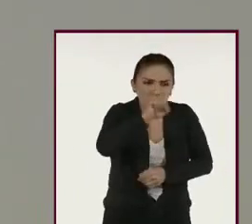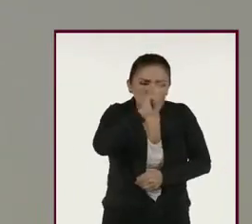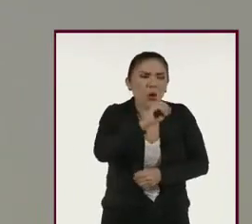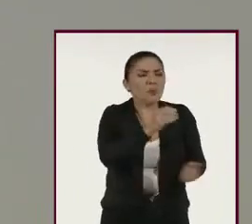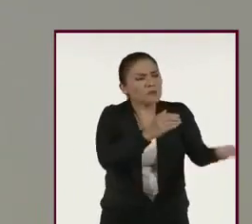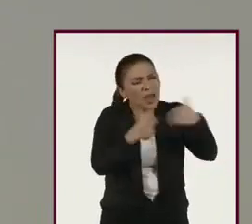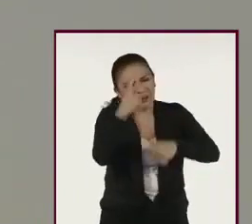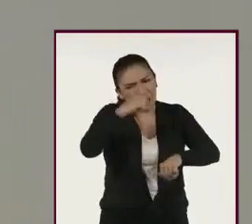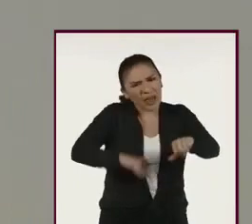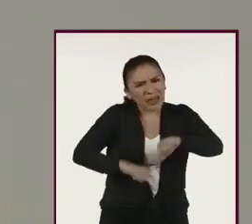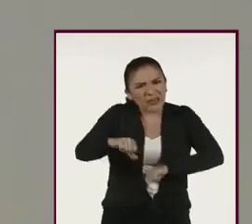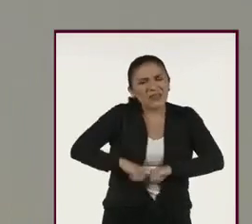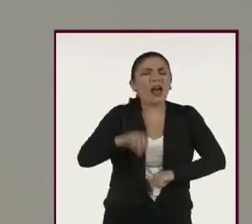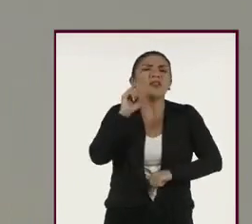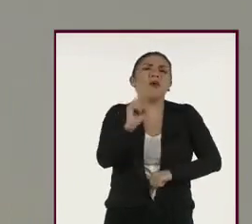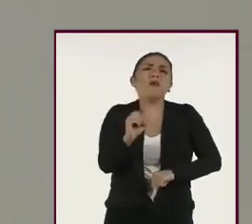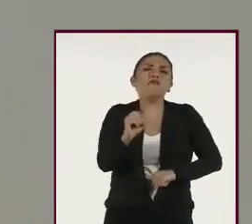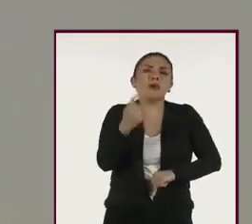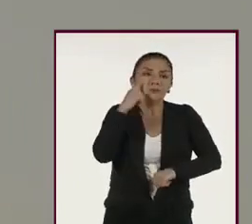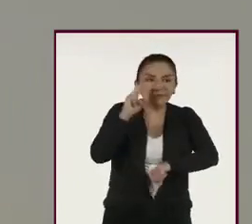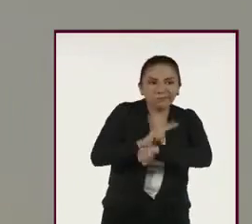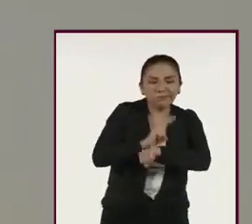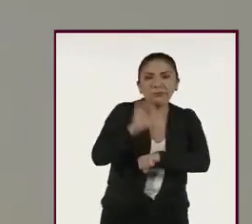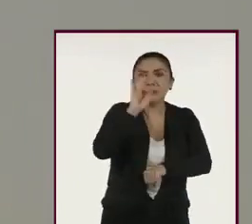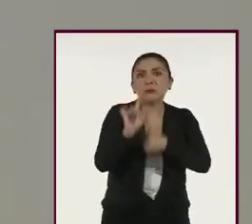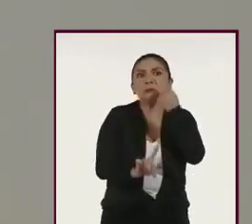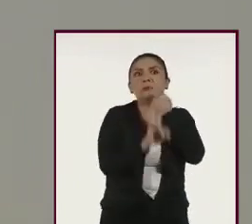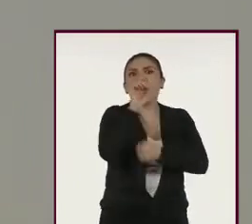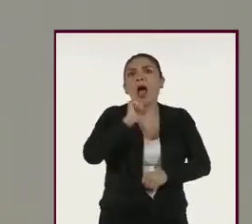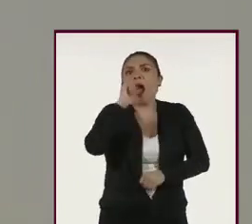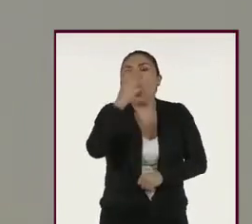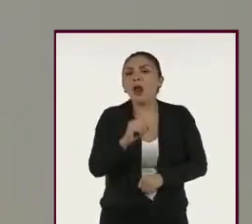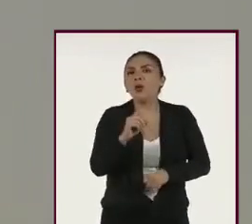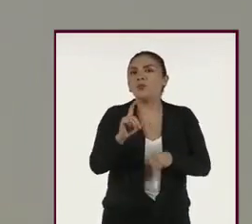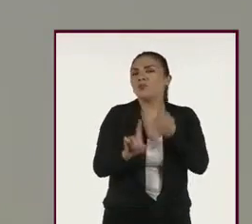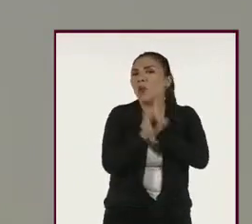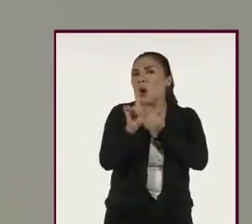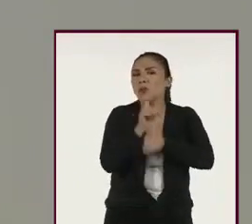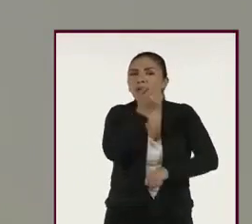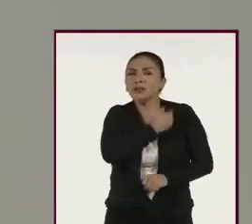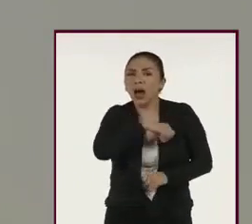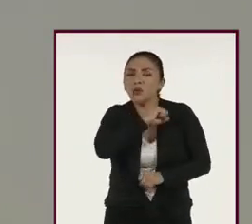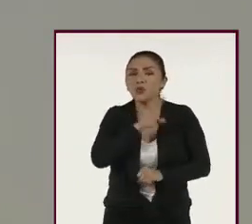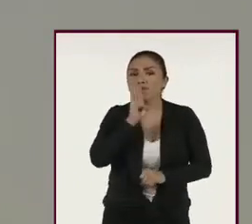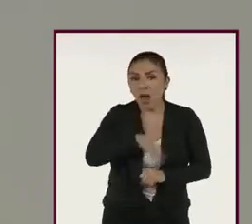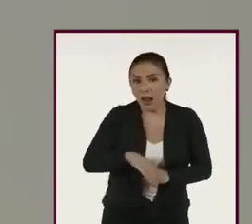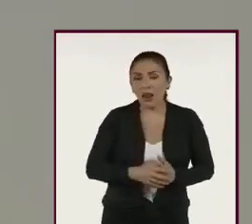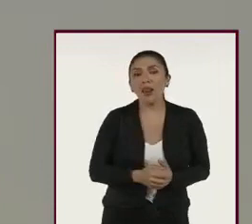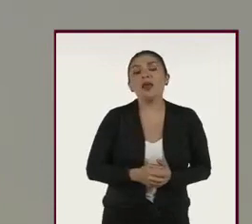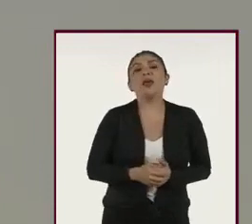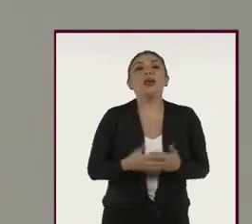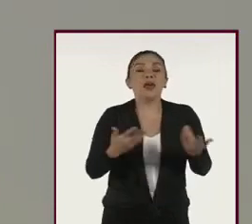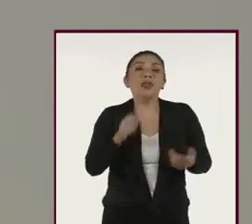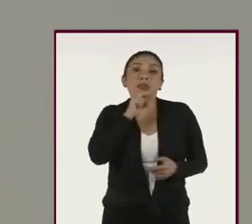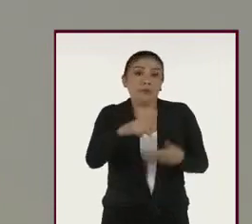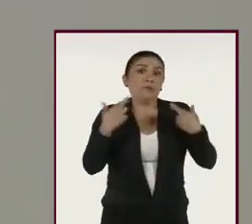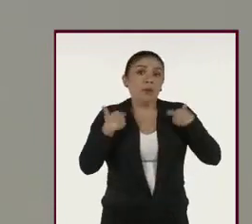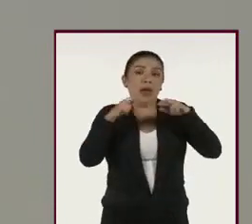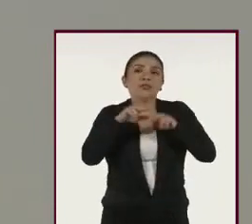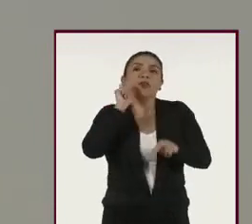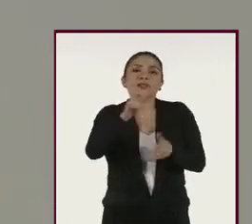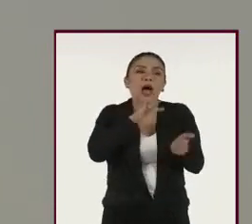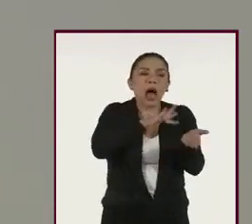sociales, para que también se esté al pendiente si es que se presenta alguna otra complicación médica y bueno, también terminan siendo un apoyo,